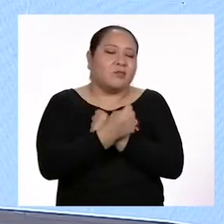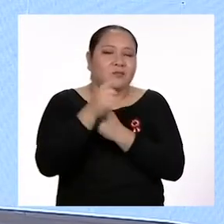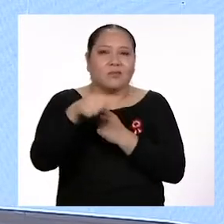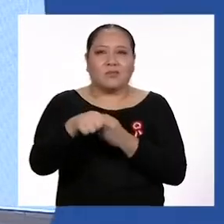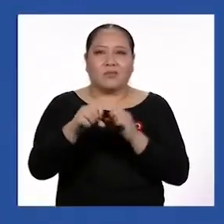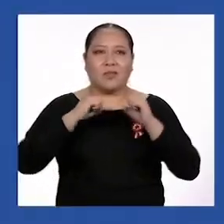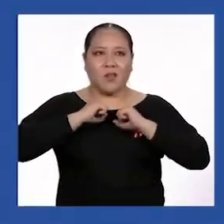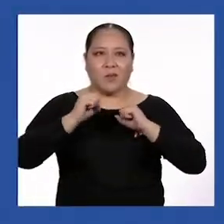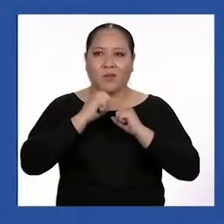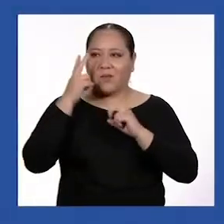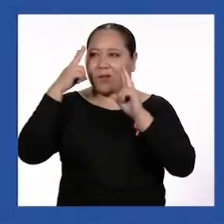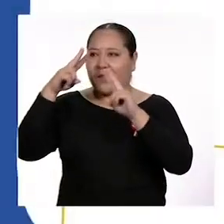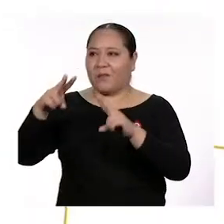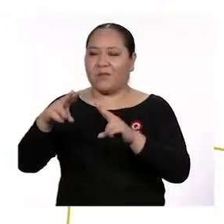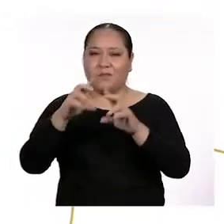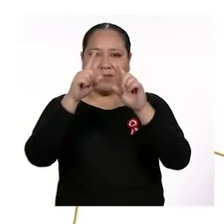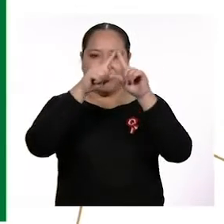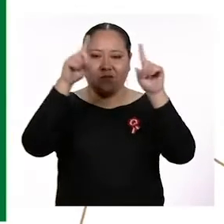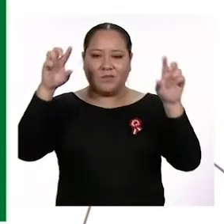pizarra.